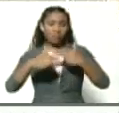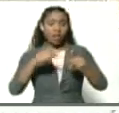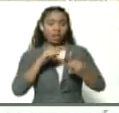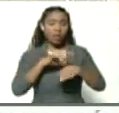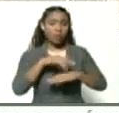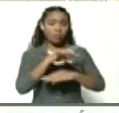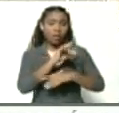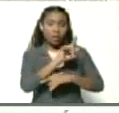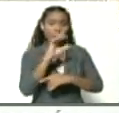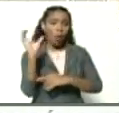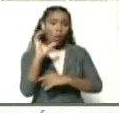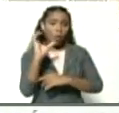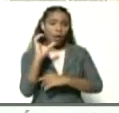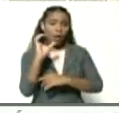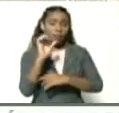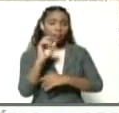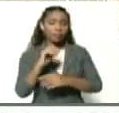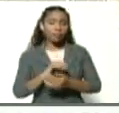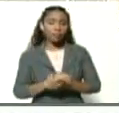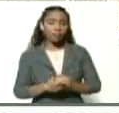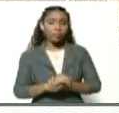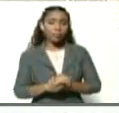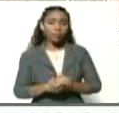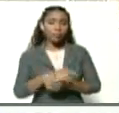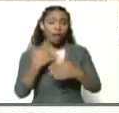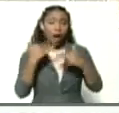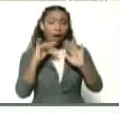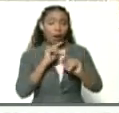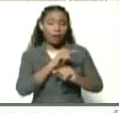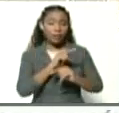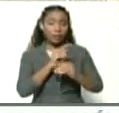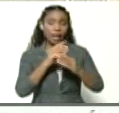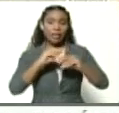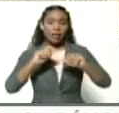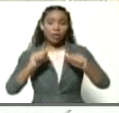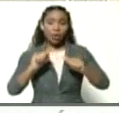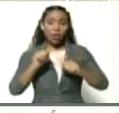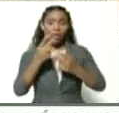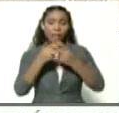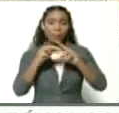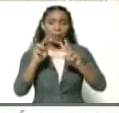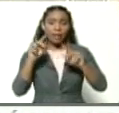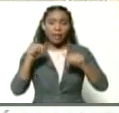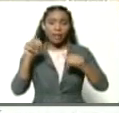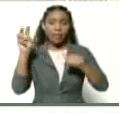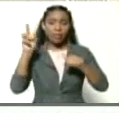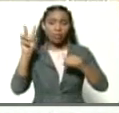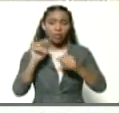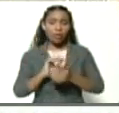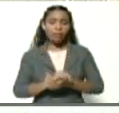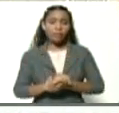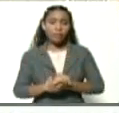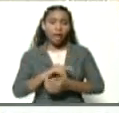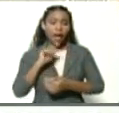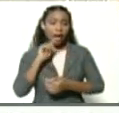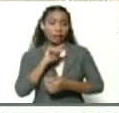de Colombia exportada a un territorio noble y pacífico como el venezolano. Es